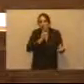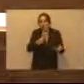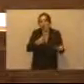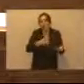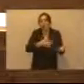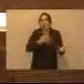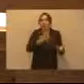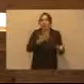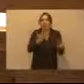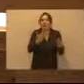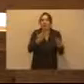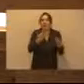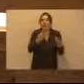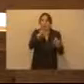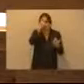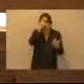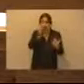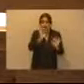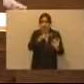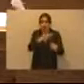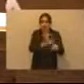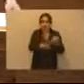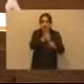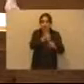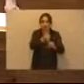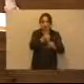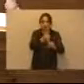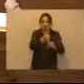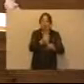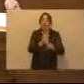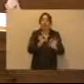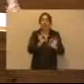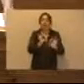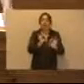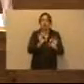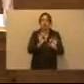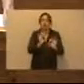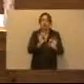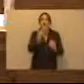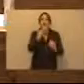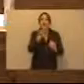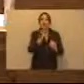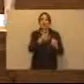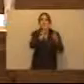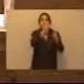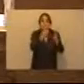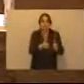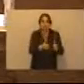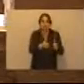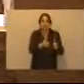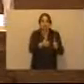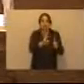a patoloxía que lle aqueixa. De feito, si vostede lidera a busca